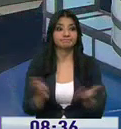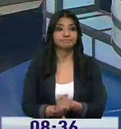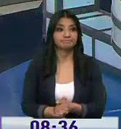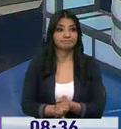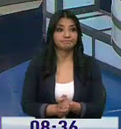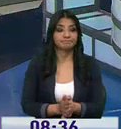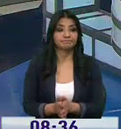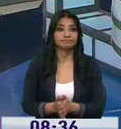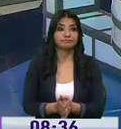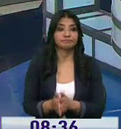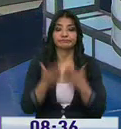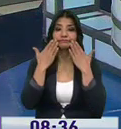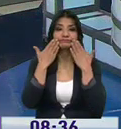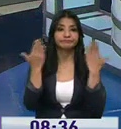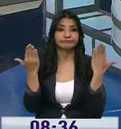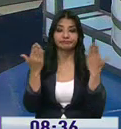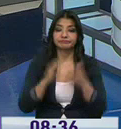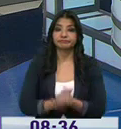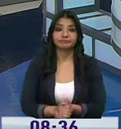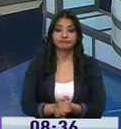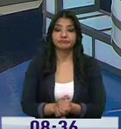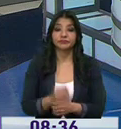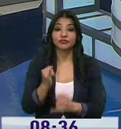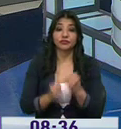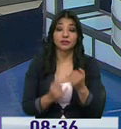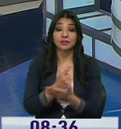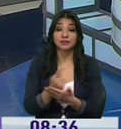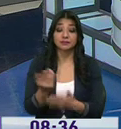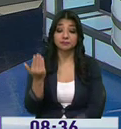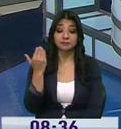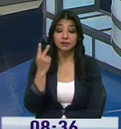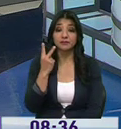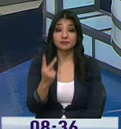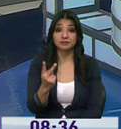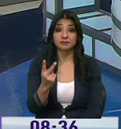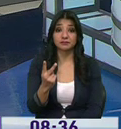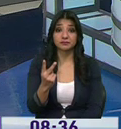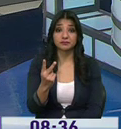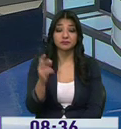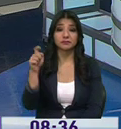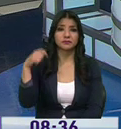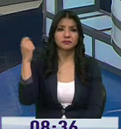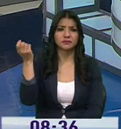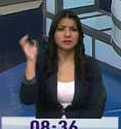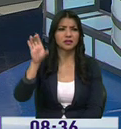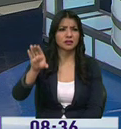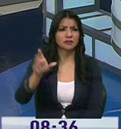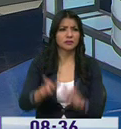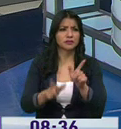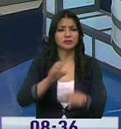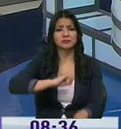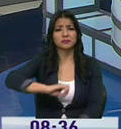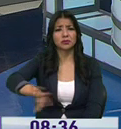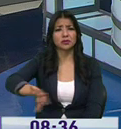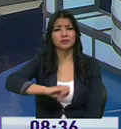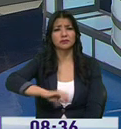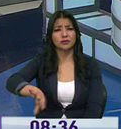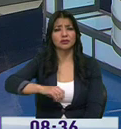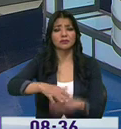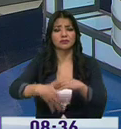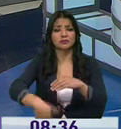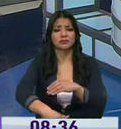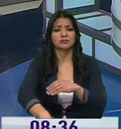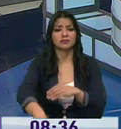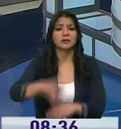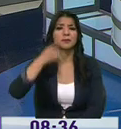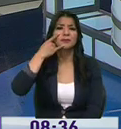sé, realmente es terrible. Al fin de semana vi algunos, un video de gente que botaba a la quebrada ya en